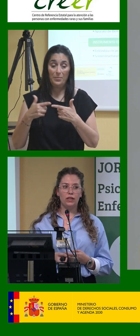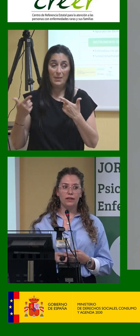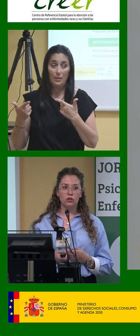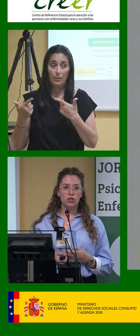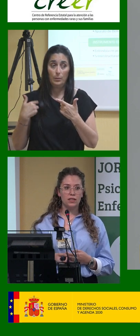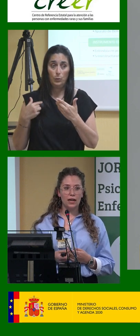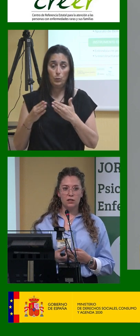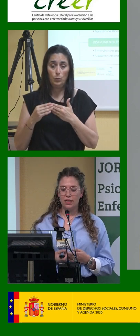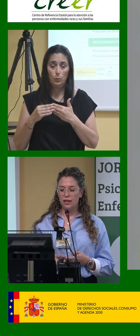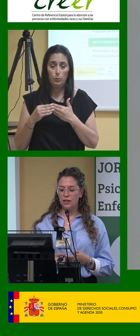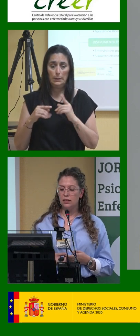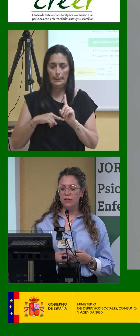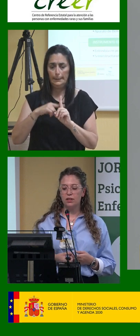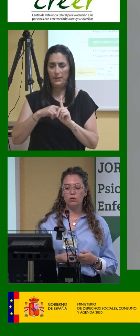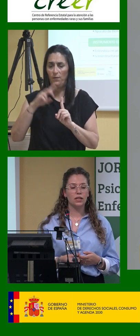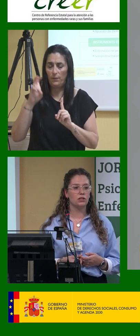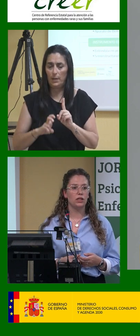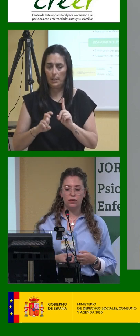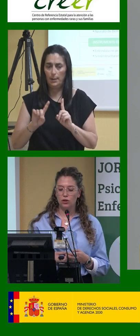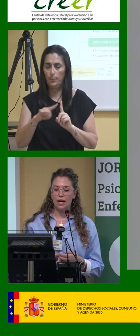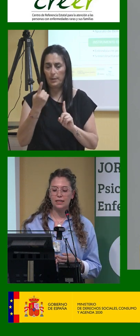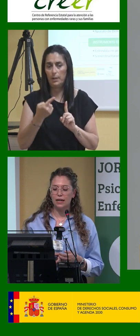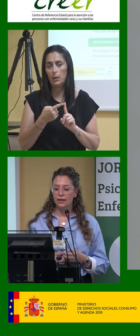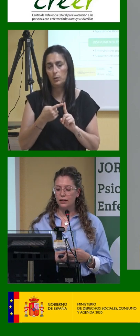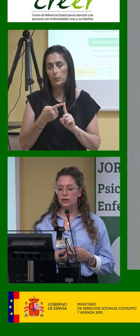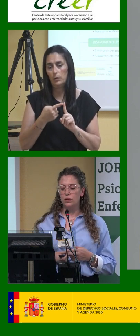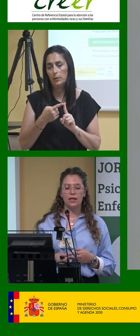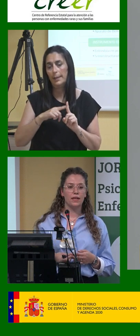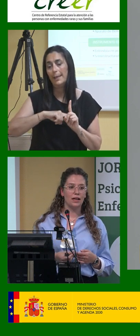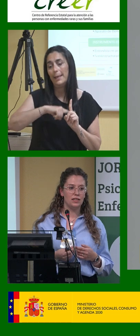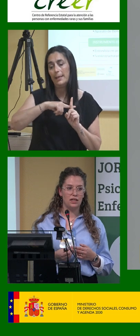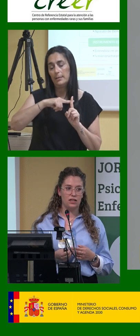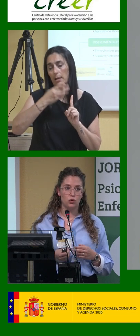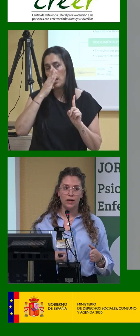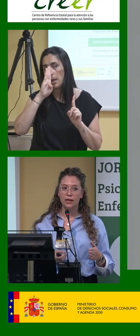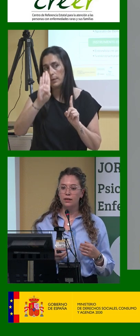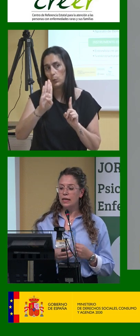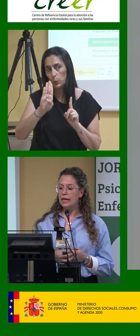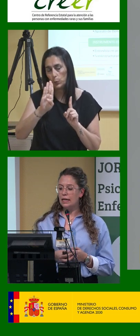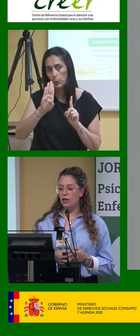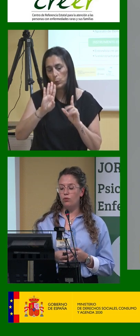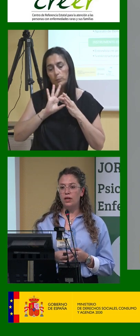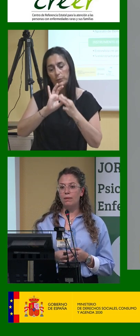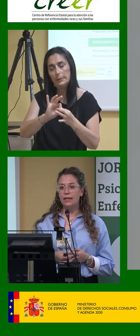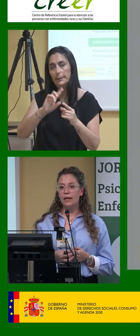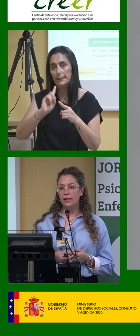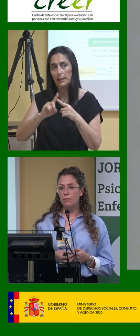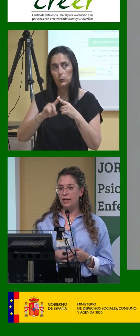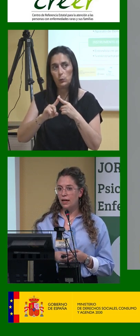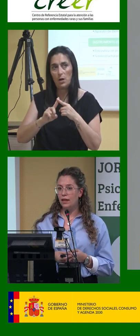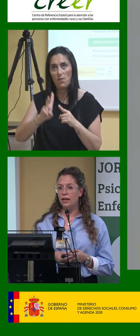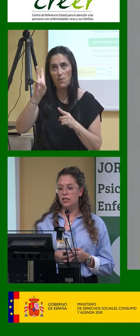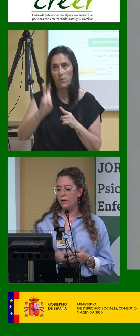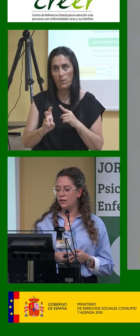se utilizaron 2 escalas validadas. En primer lugar, se utilizó la escala de actitudes hacia la sexualidad, que fue validada